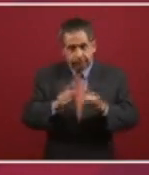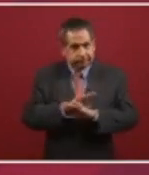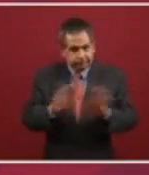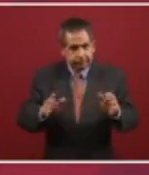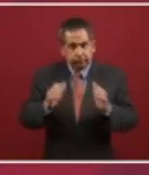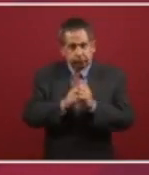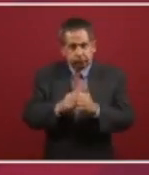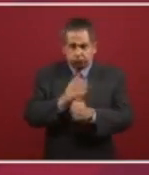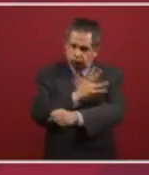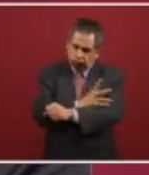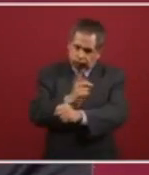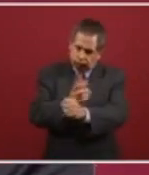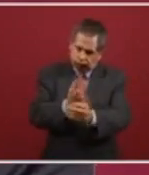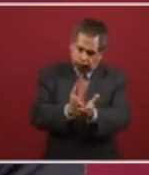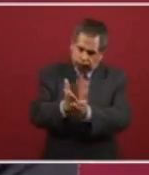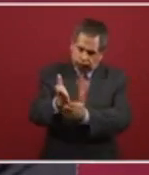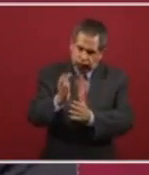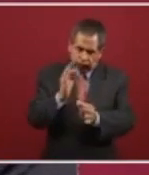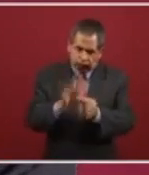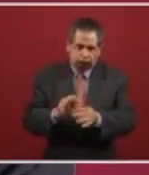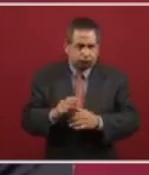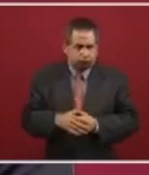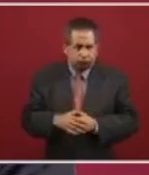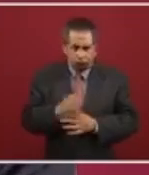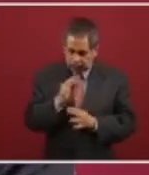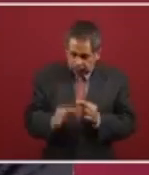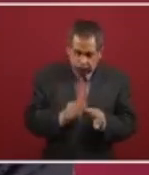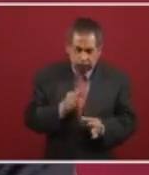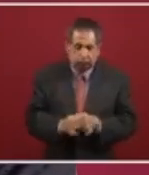con rectitud, que cumplan